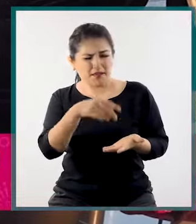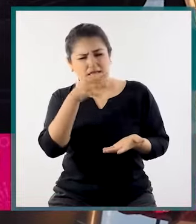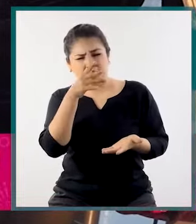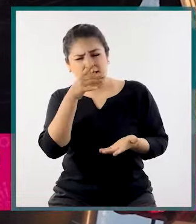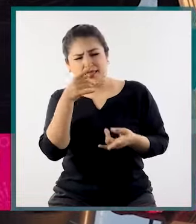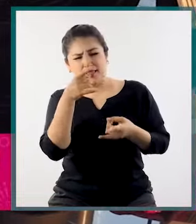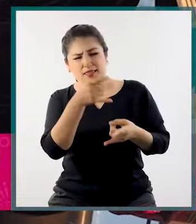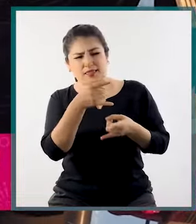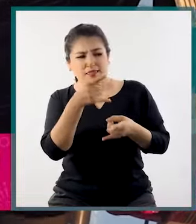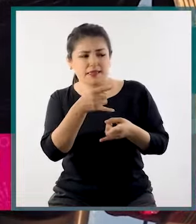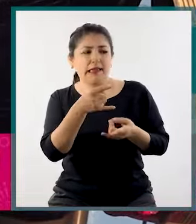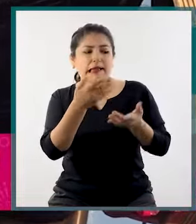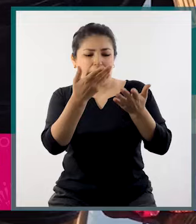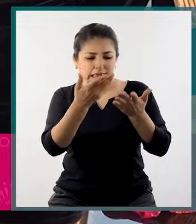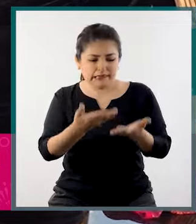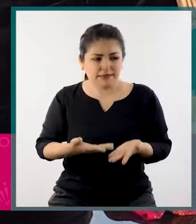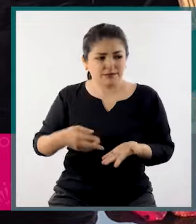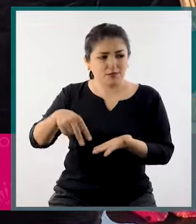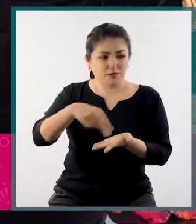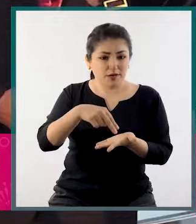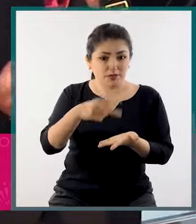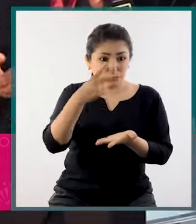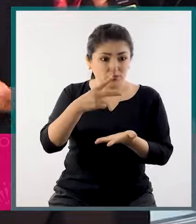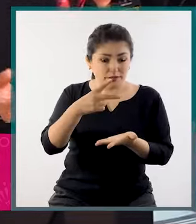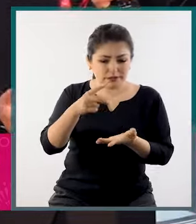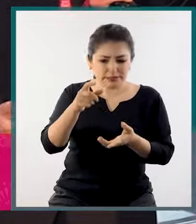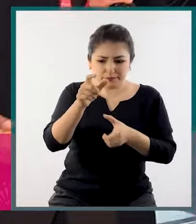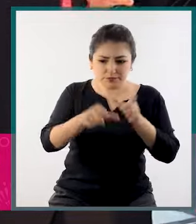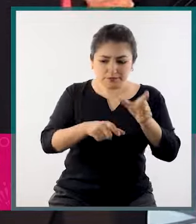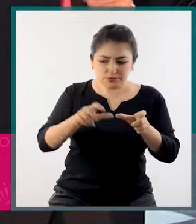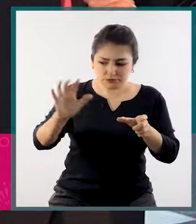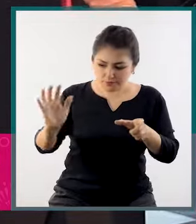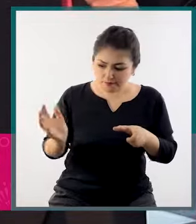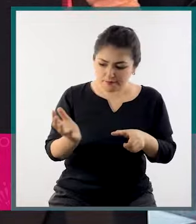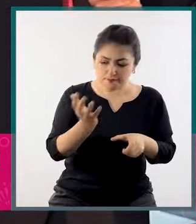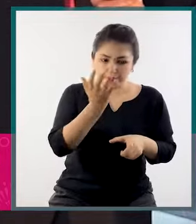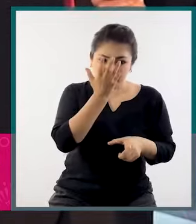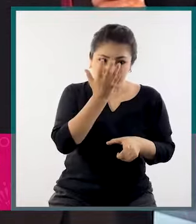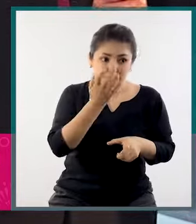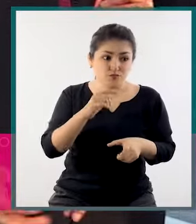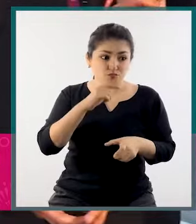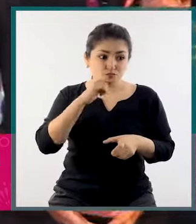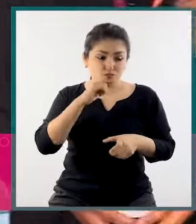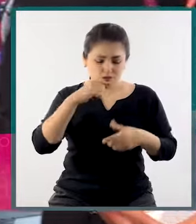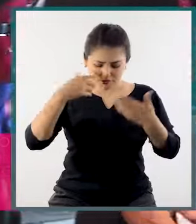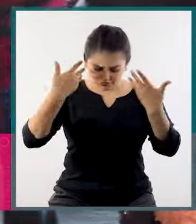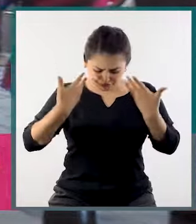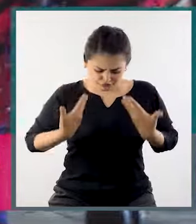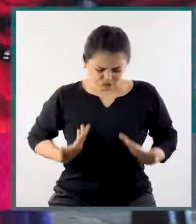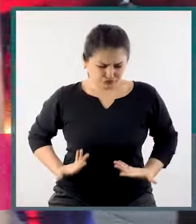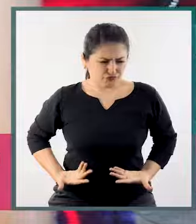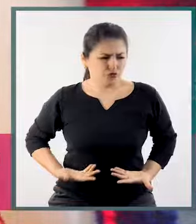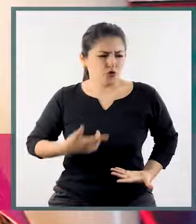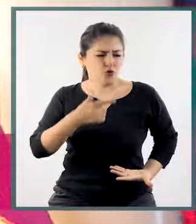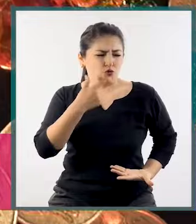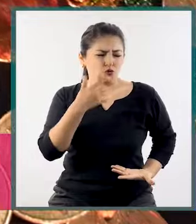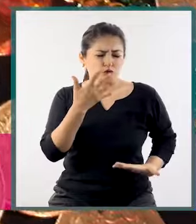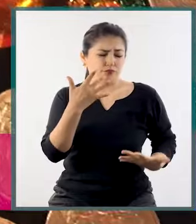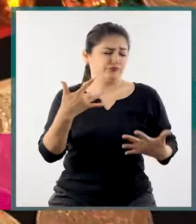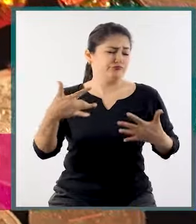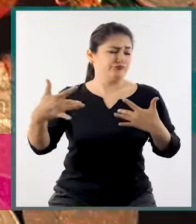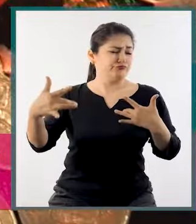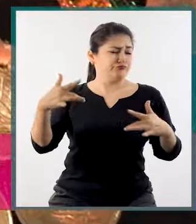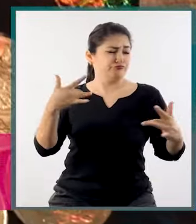¿no? Vamos a ver que muchos de los personajes tienen máscaras. En el caso de las mujeres, vamos a ver que están ataviadas con colores muy brillantes